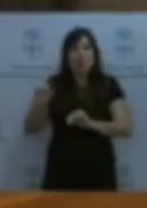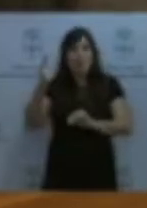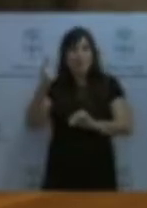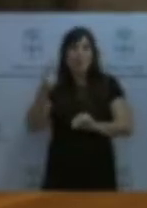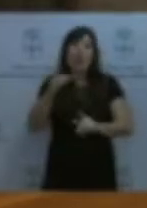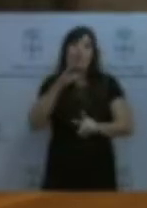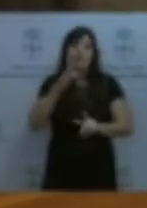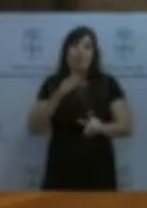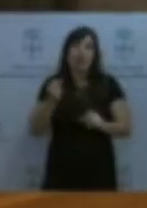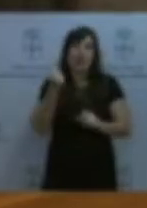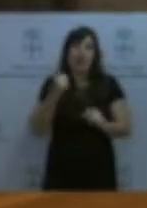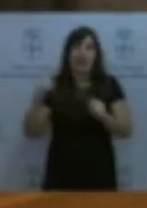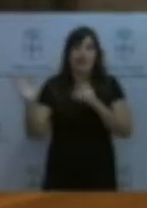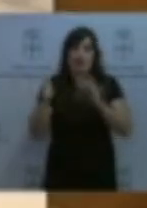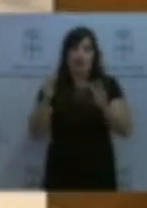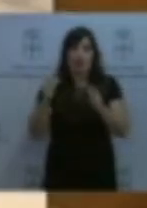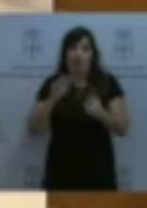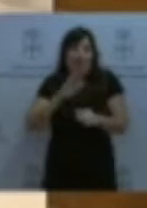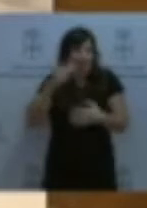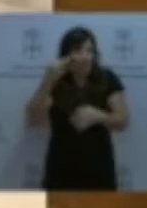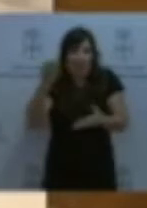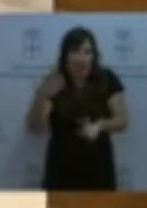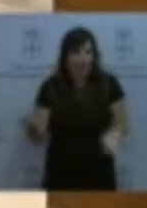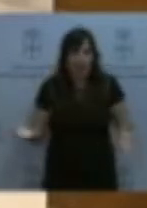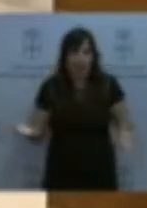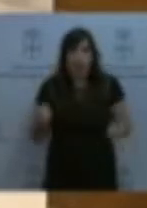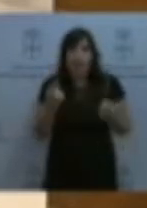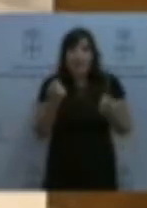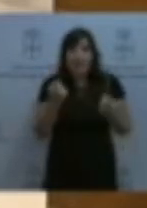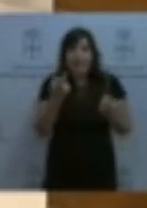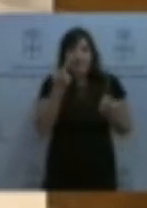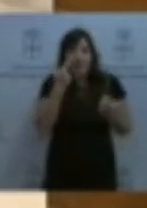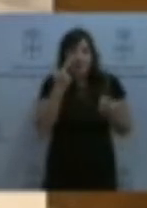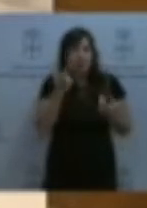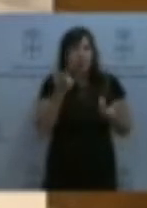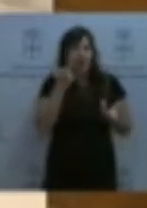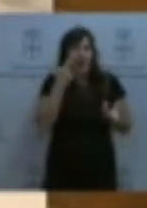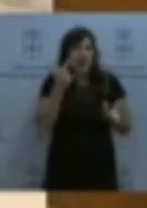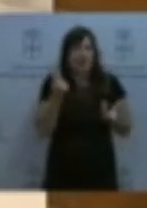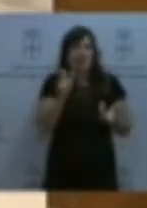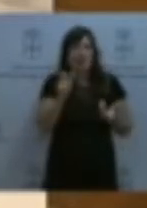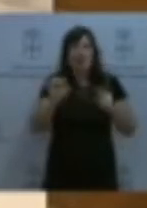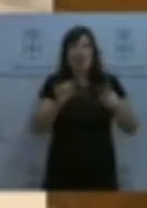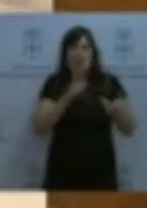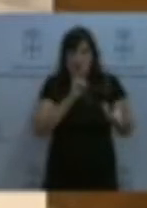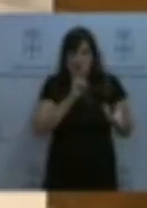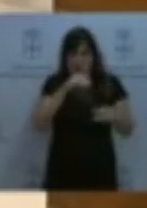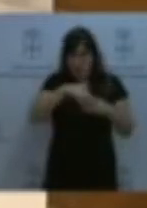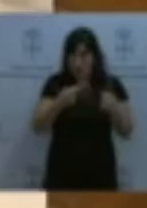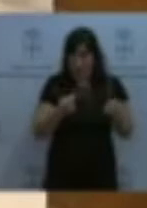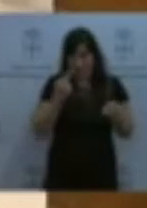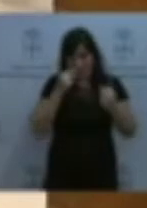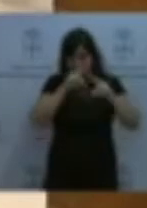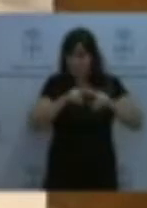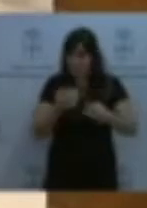lógico. Será necesario revisar esos mecanismos de configuración de precios en el mercado. En lo correspondiente a la parte